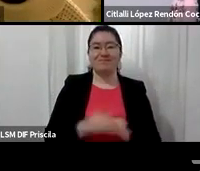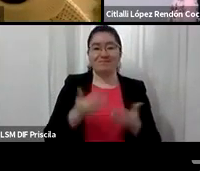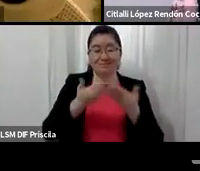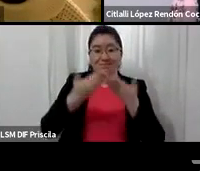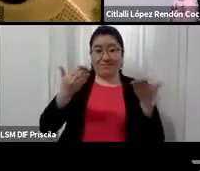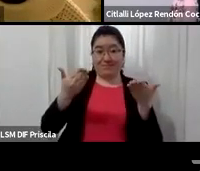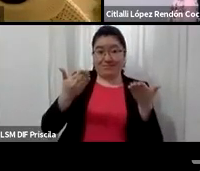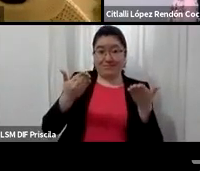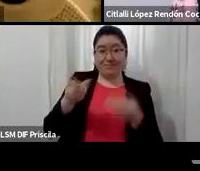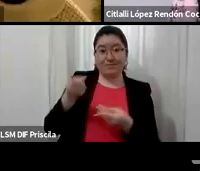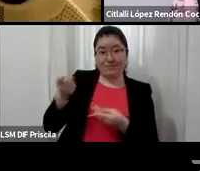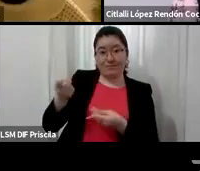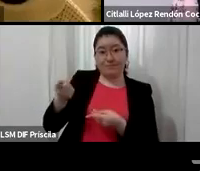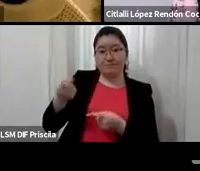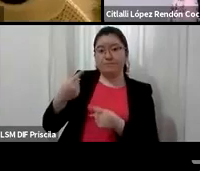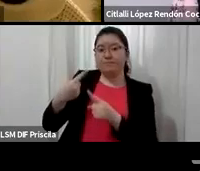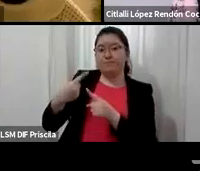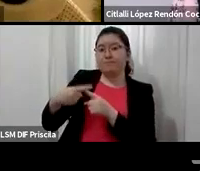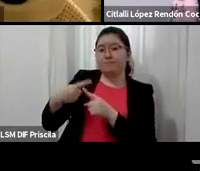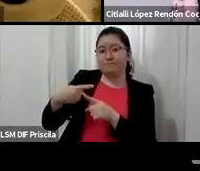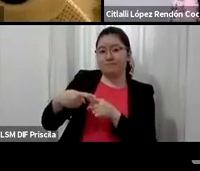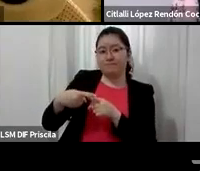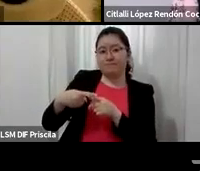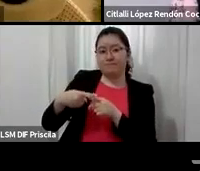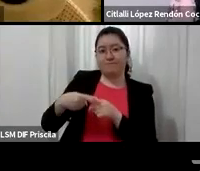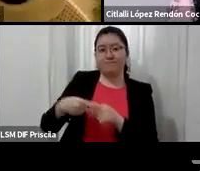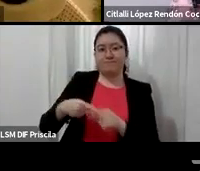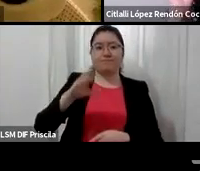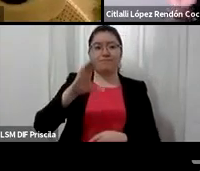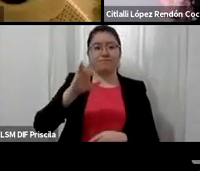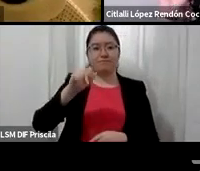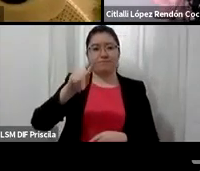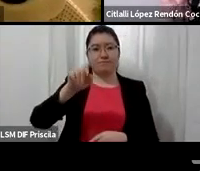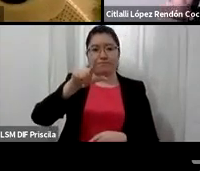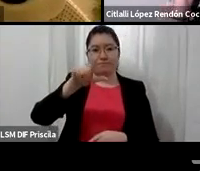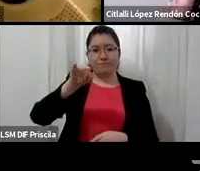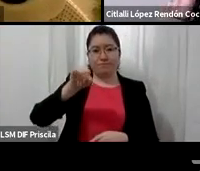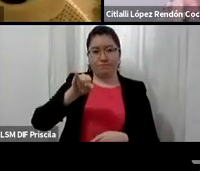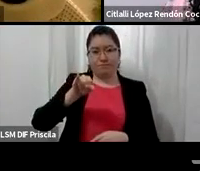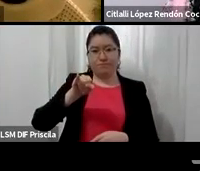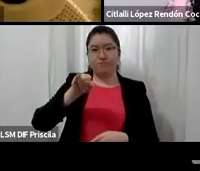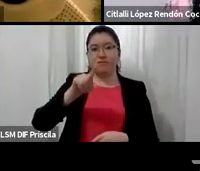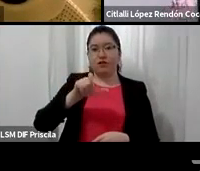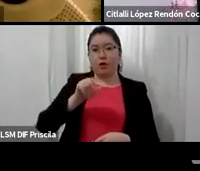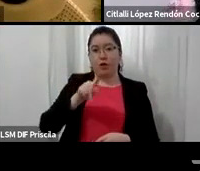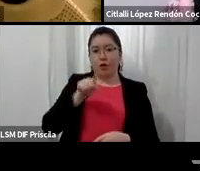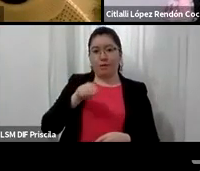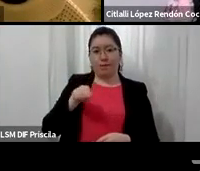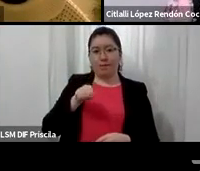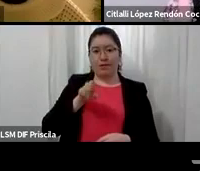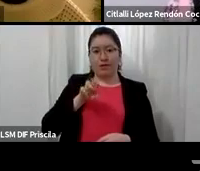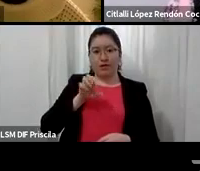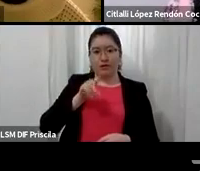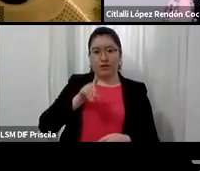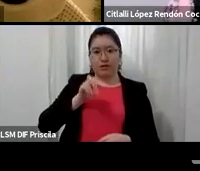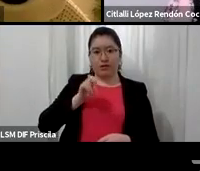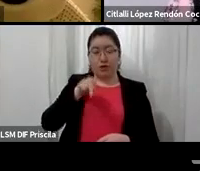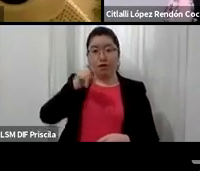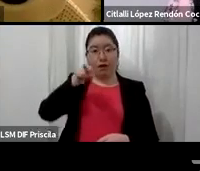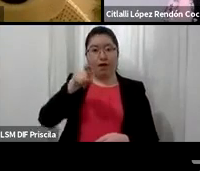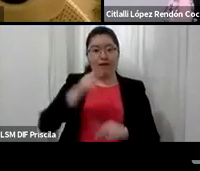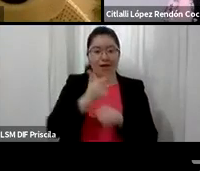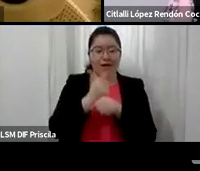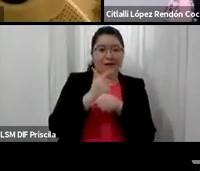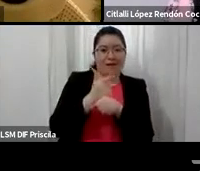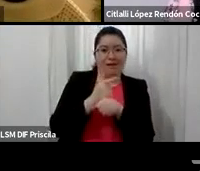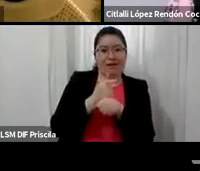ahora voy a, presentar a Citlali López Rendón. Citlali es licenciada en Letras Hispánicas por la UNAM y maestra en